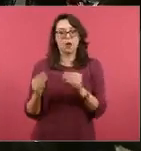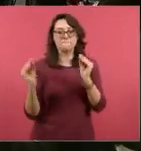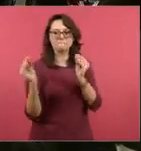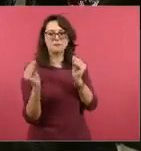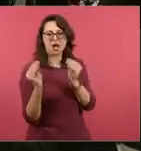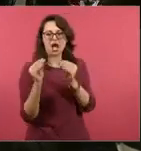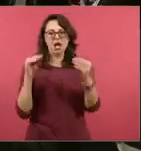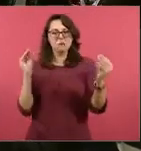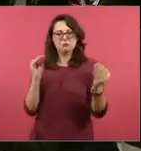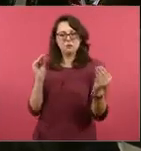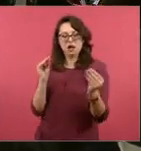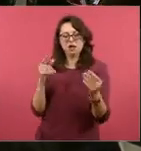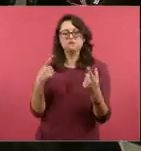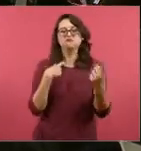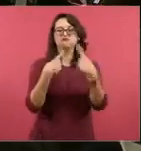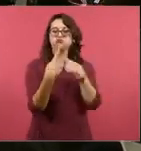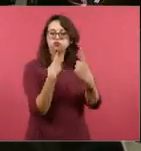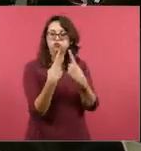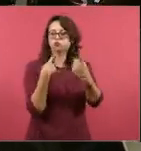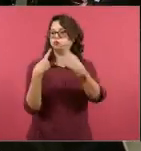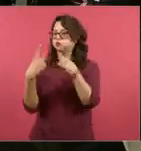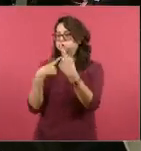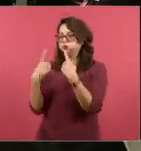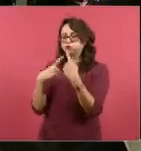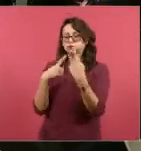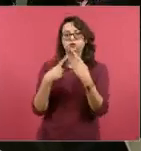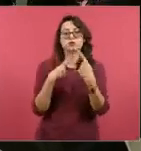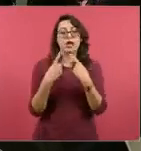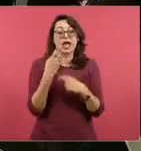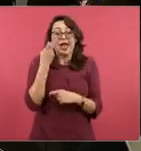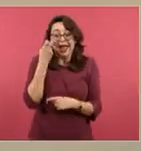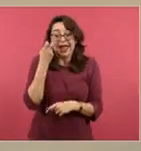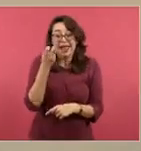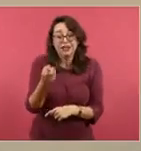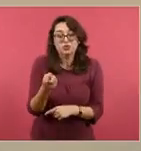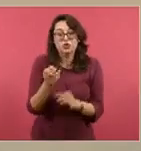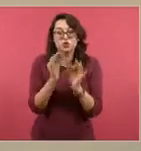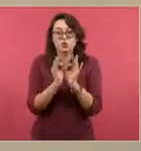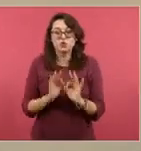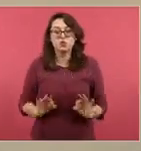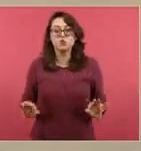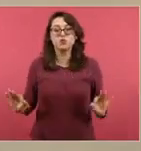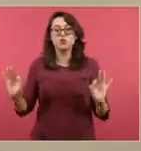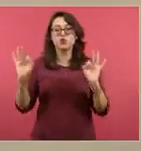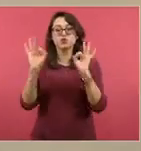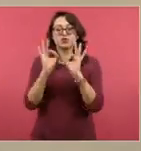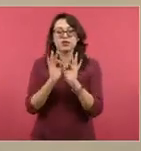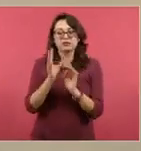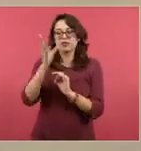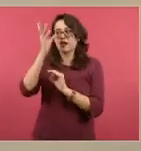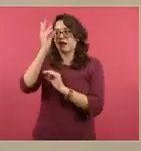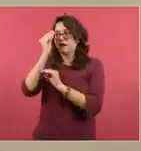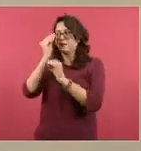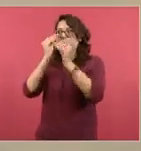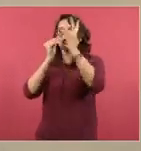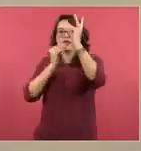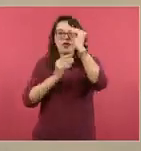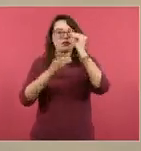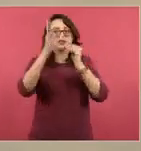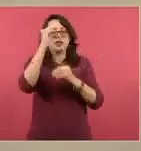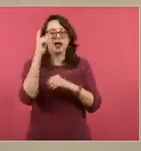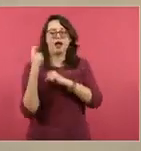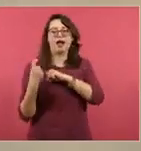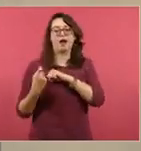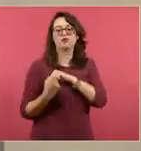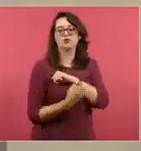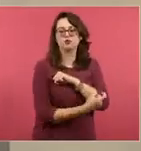respetarse, deben ir formando un tanto la participación de tal forma que si no comprendo de